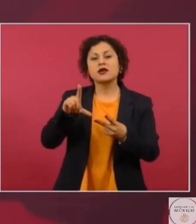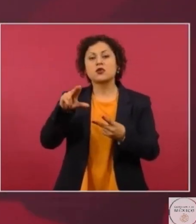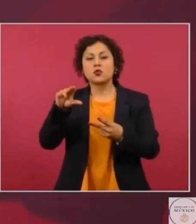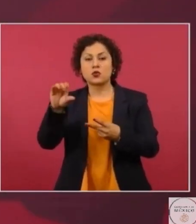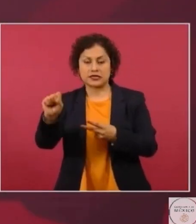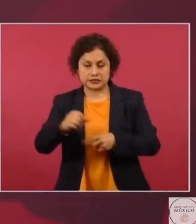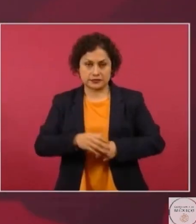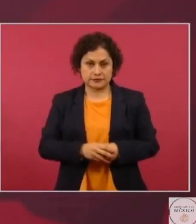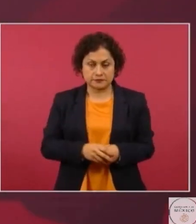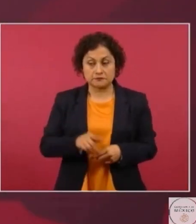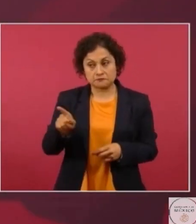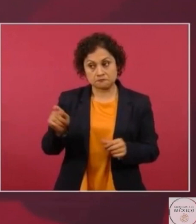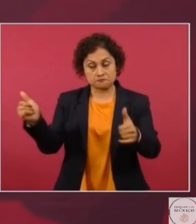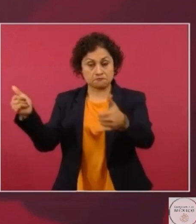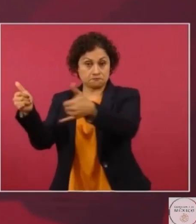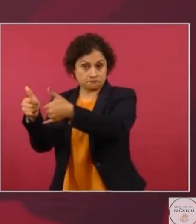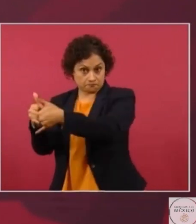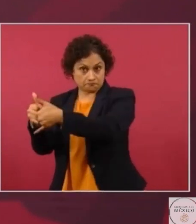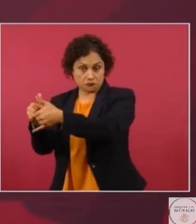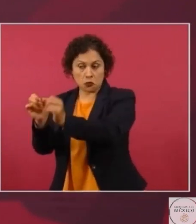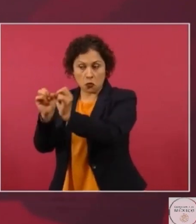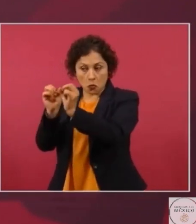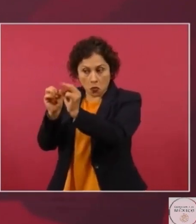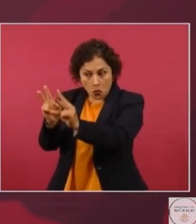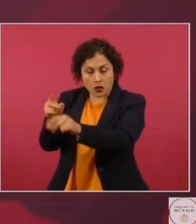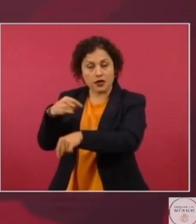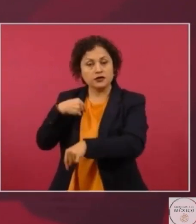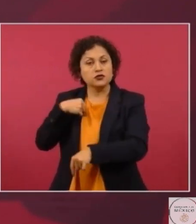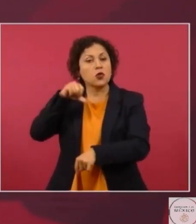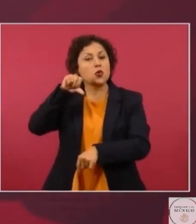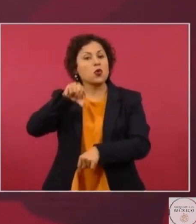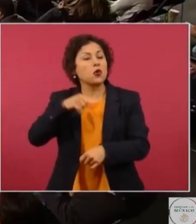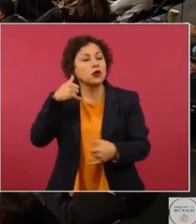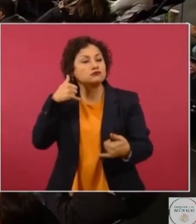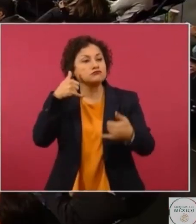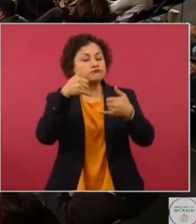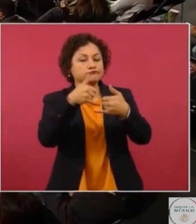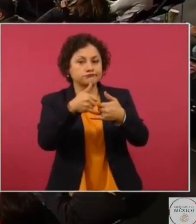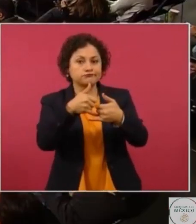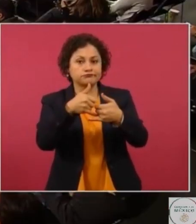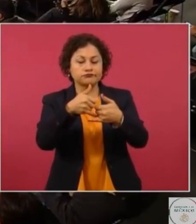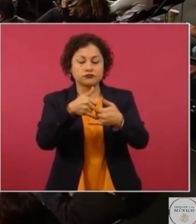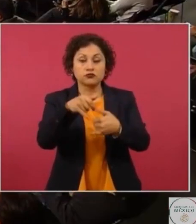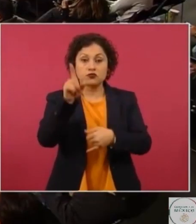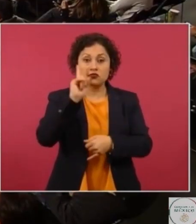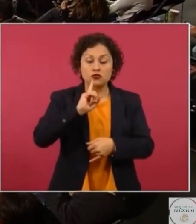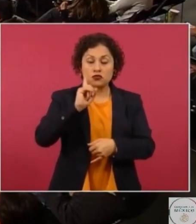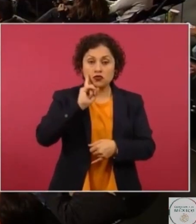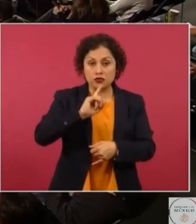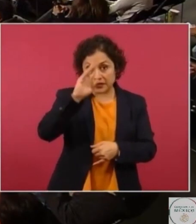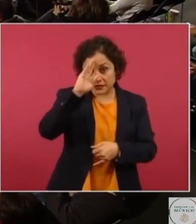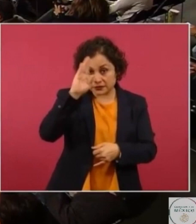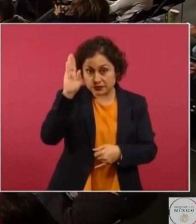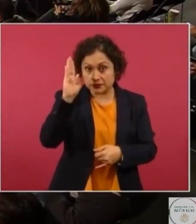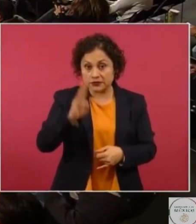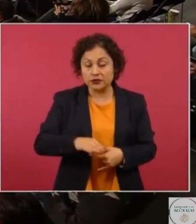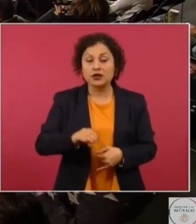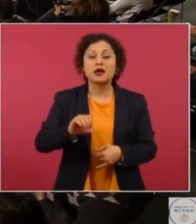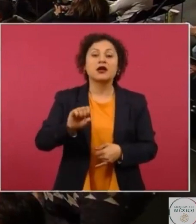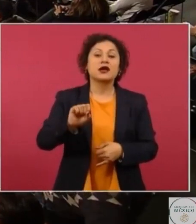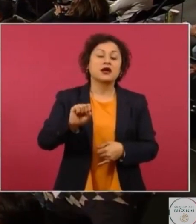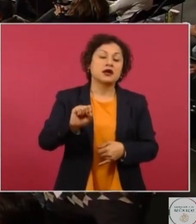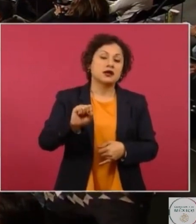voy a hablar hoy con la señora Xiomara Castro,